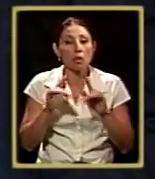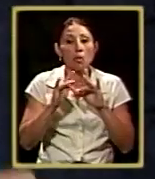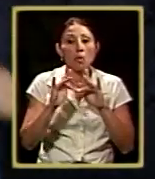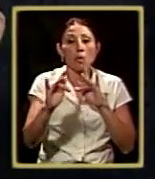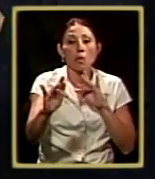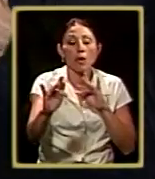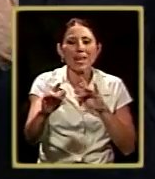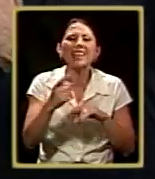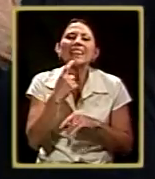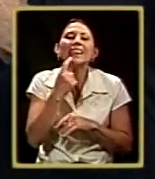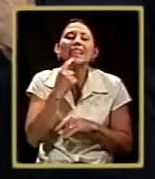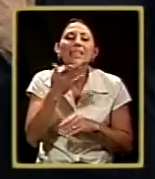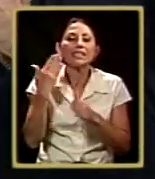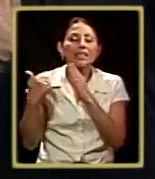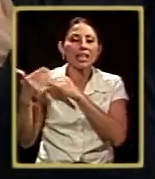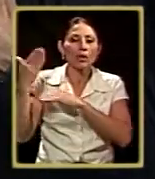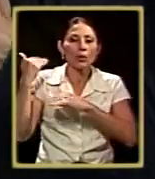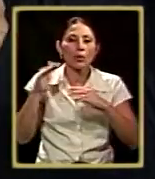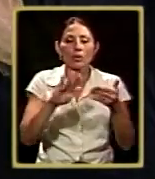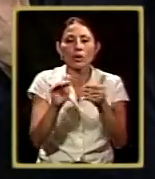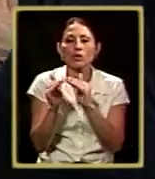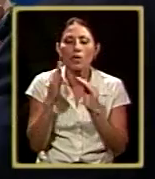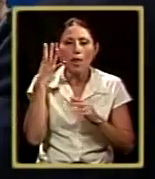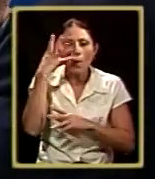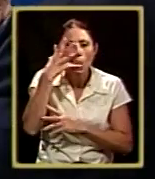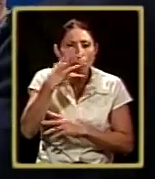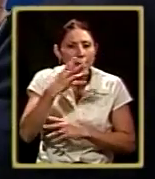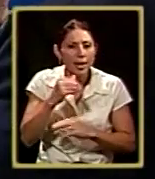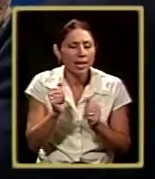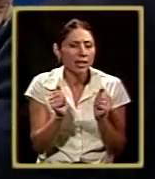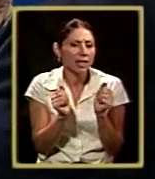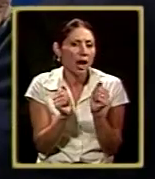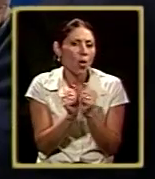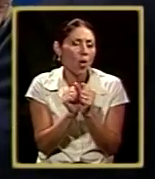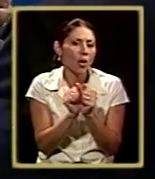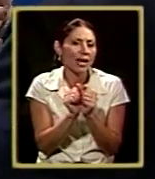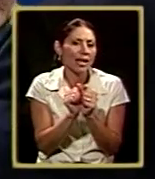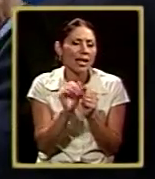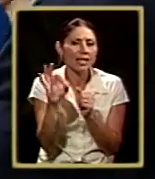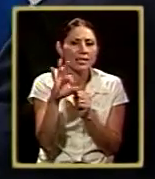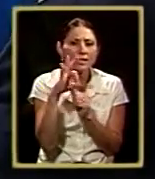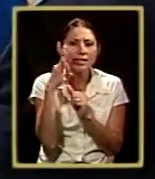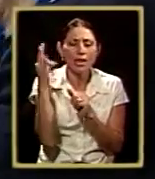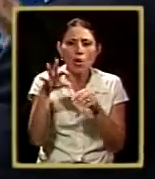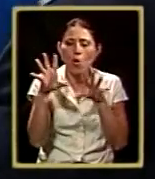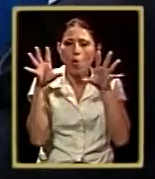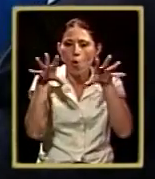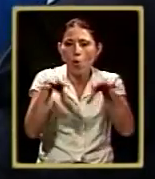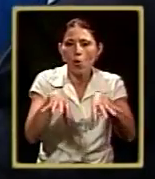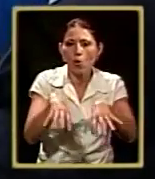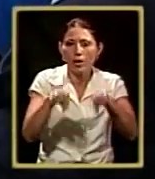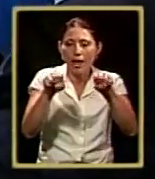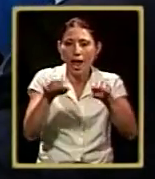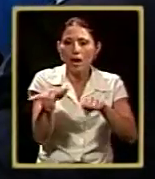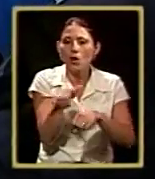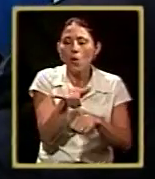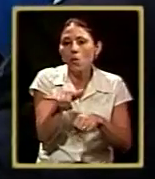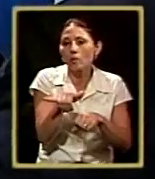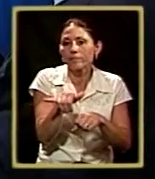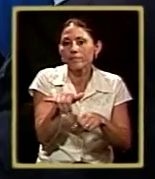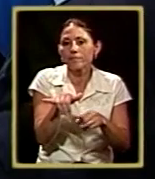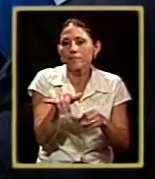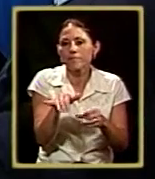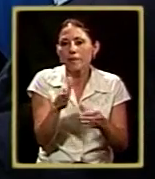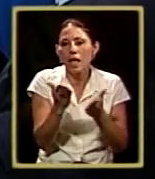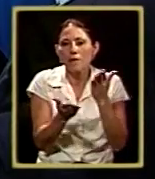ciudad muy bella, con un cierto tono colonial, quizá un poco, imagino, a